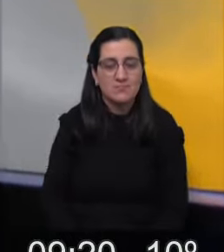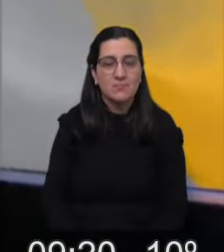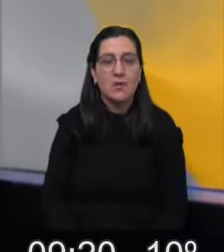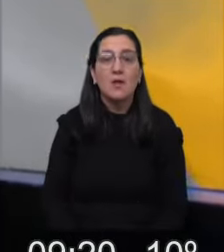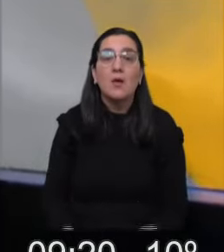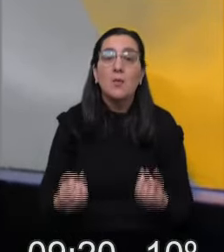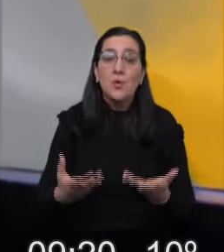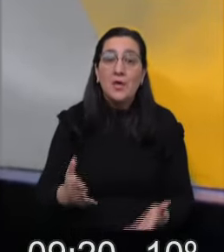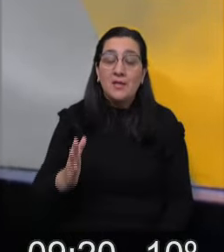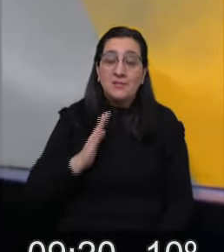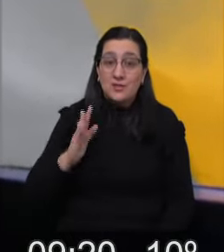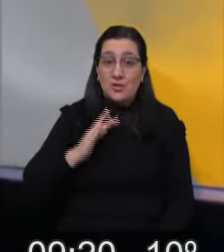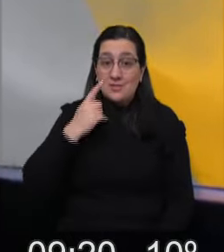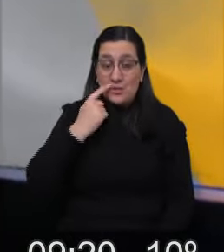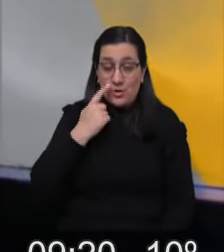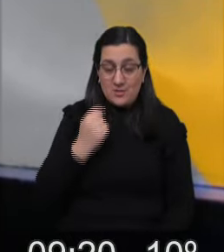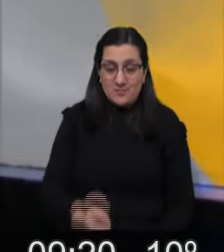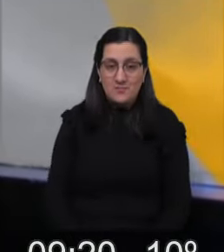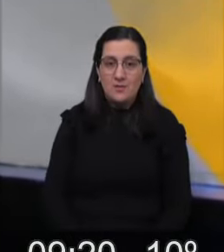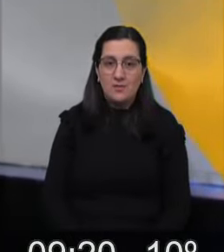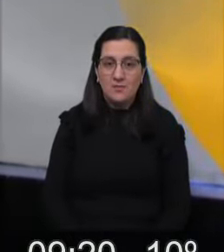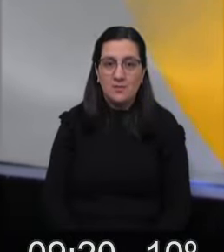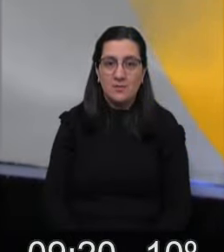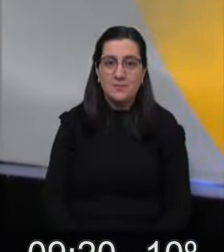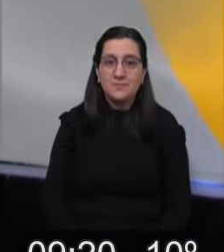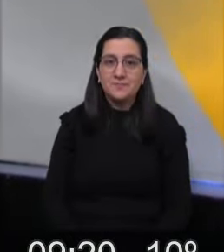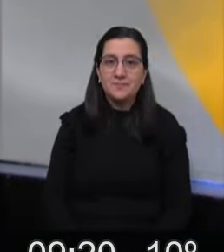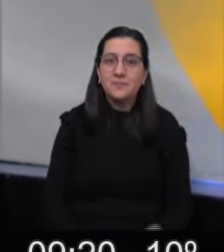señoras y señores, correspondería convocarlo a él, no sé si... ¡Ah!